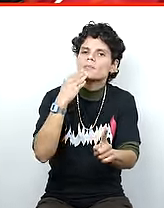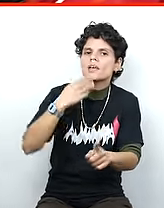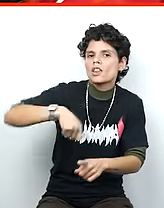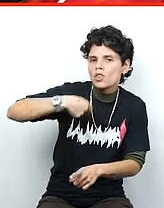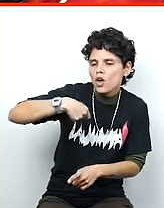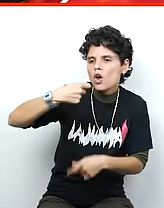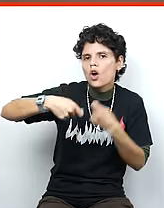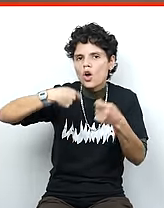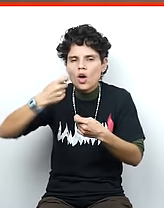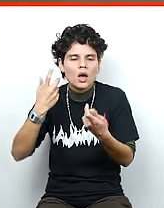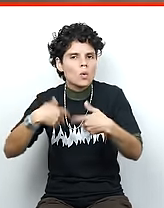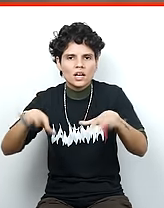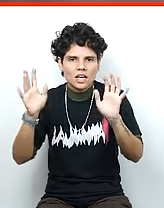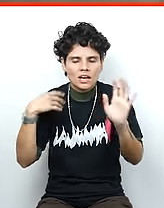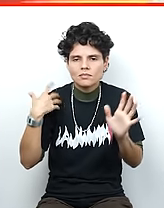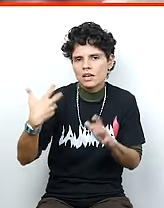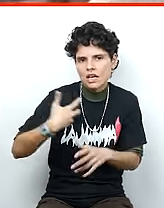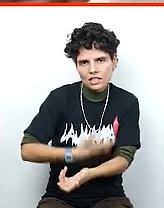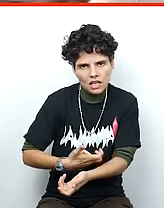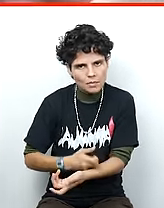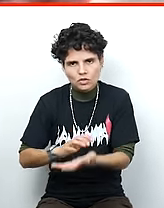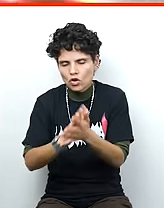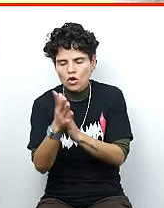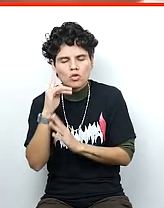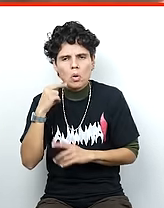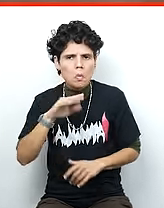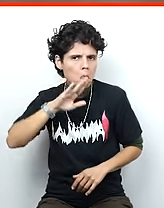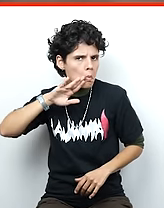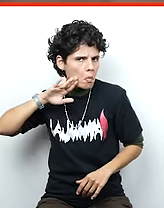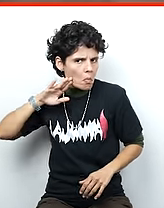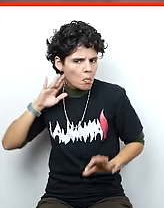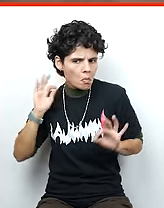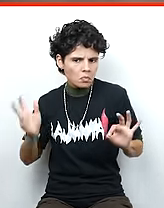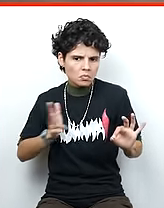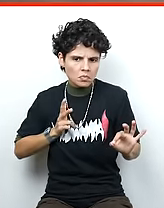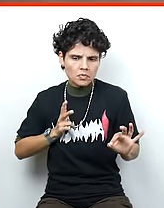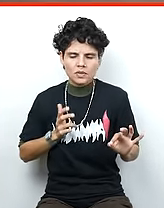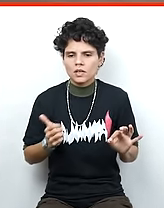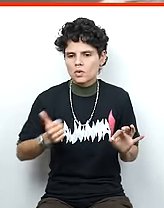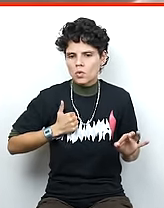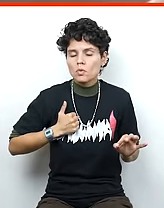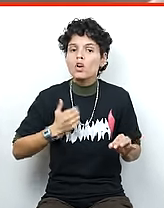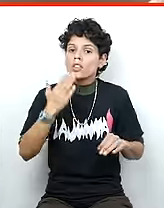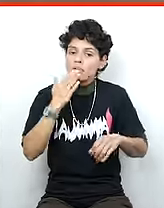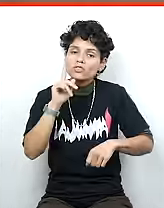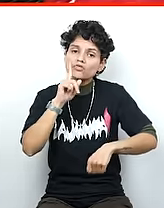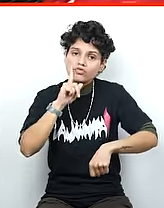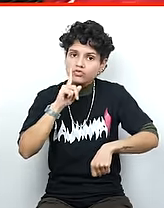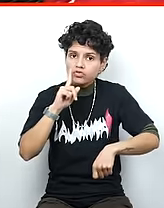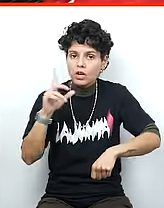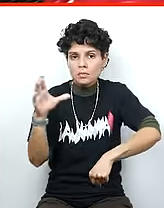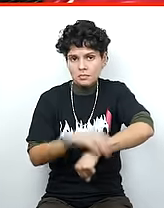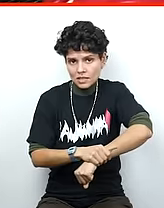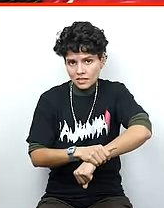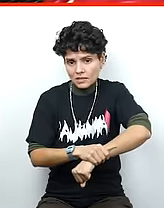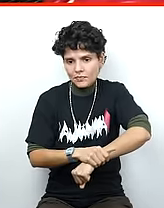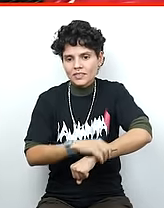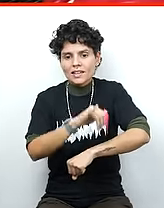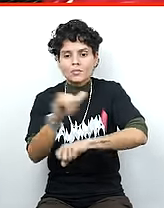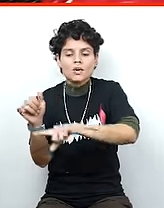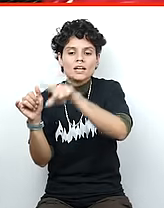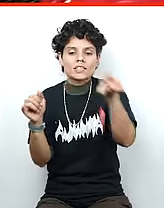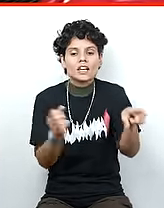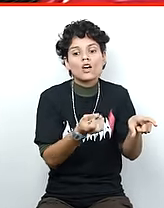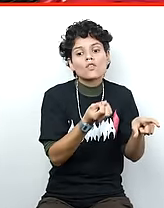de droga, toda la weá. Entonces yo estaba todo bien, pues todo bien. Y fui un día necesitaba, me habían puesto el grillete. Cuando me fui preso después